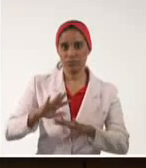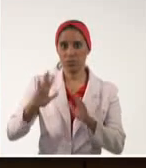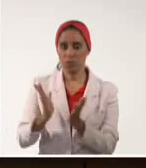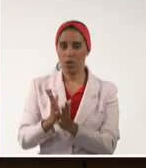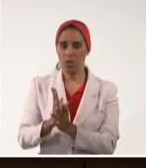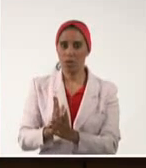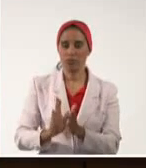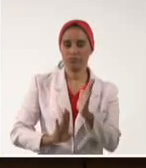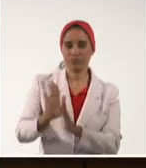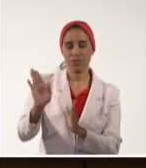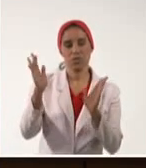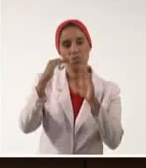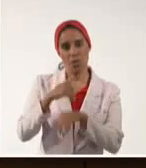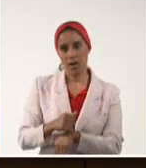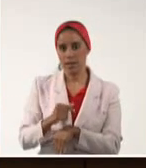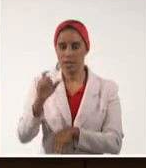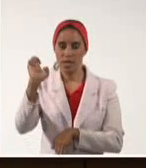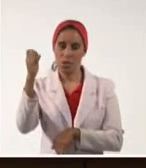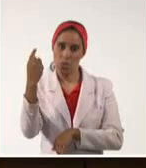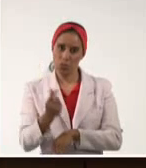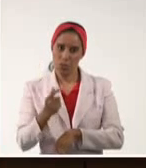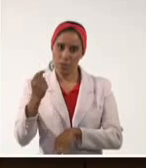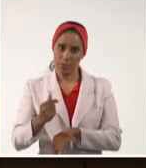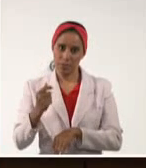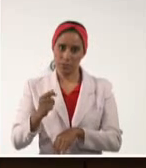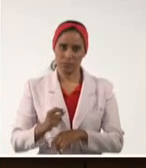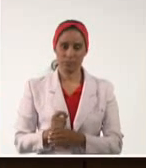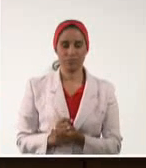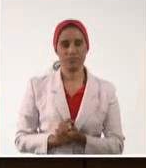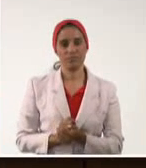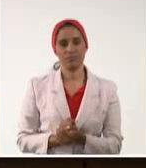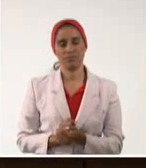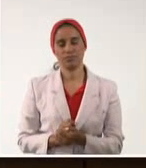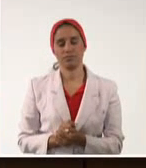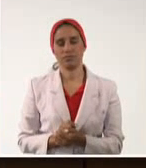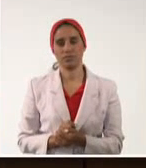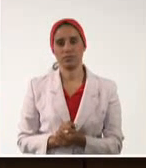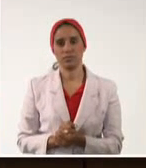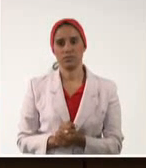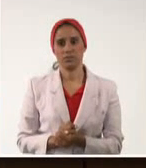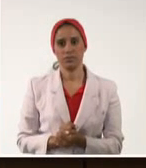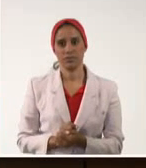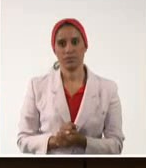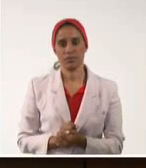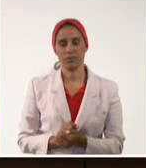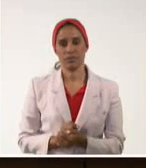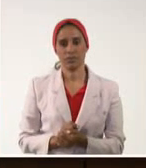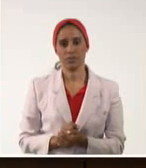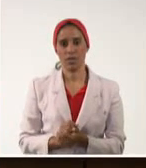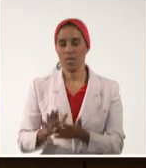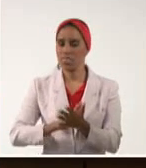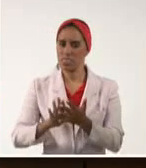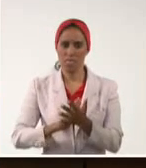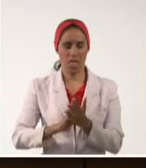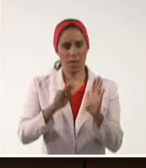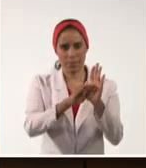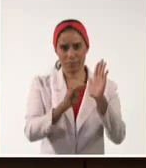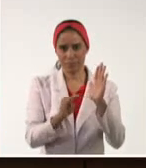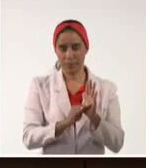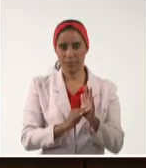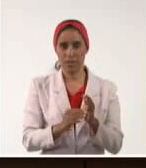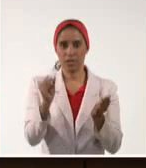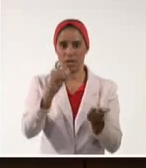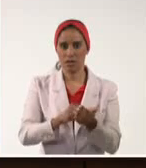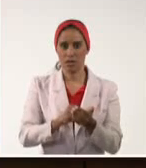el corto, mediano y largo plazo. Ninguna medida resuelve por sí sola todos los